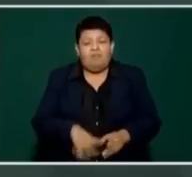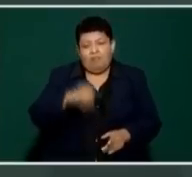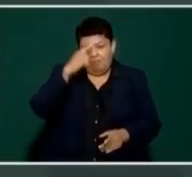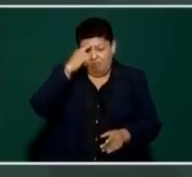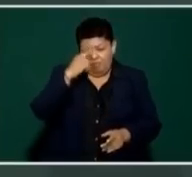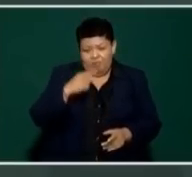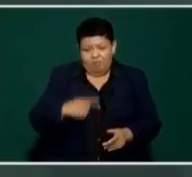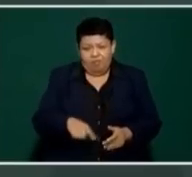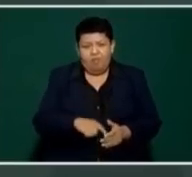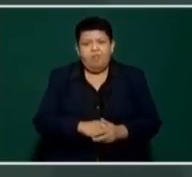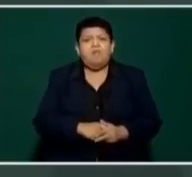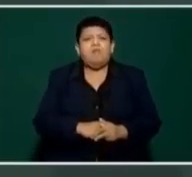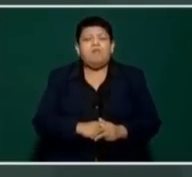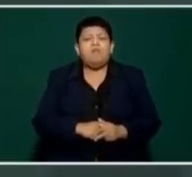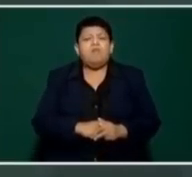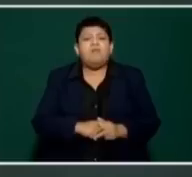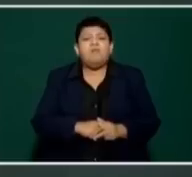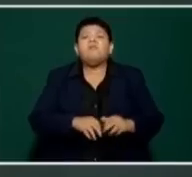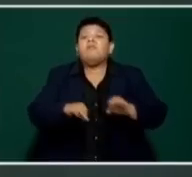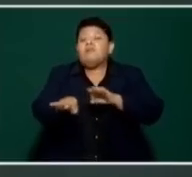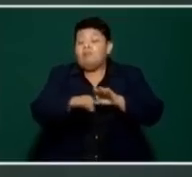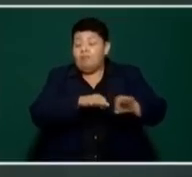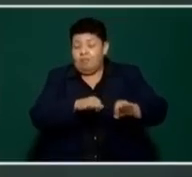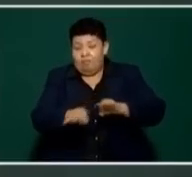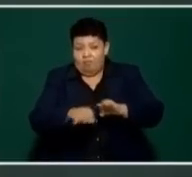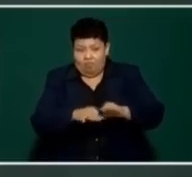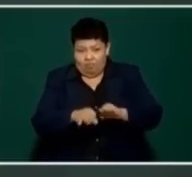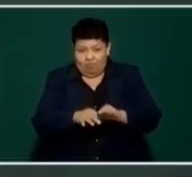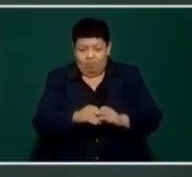para los que prestan servicio